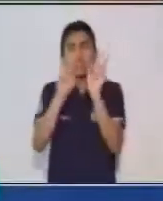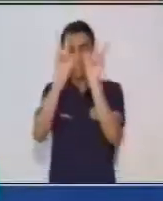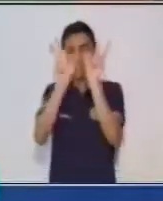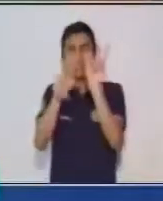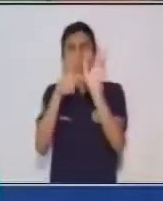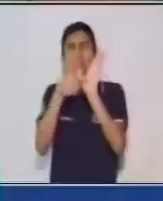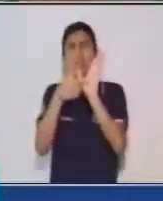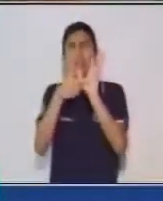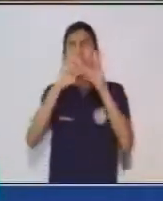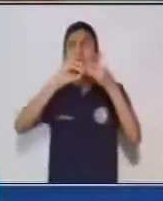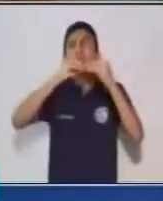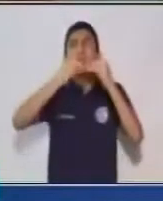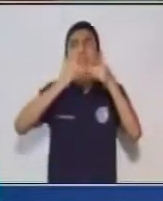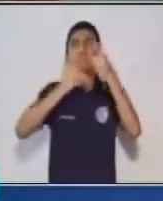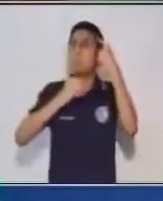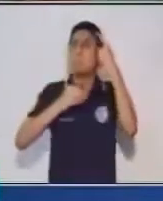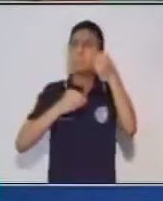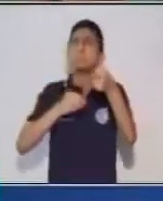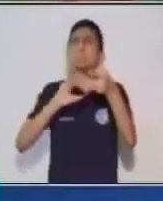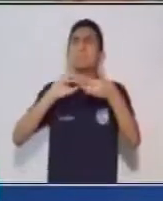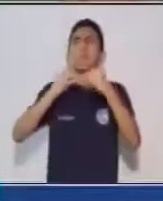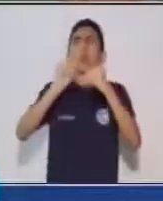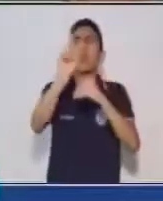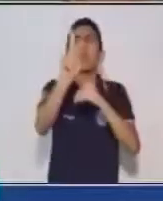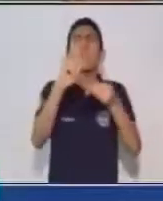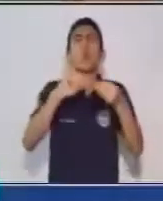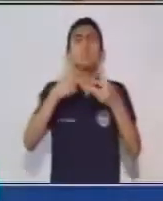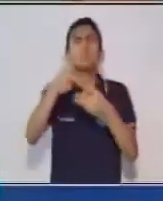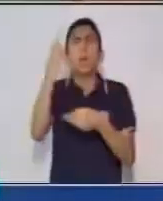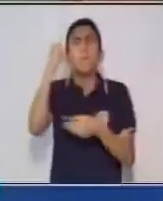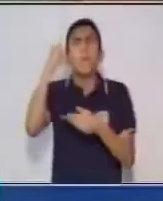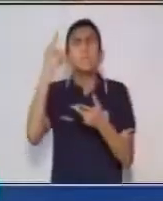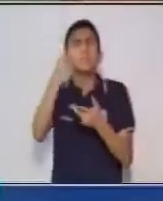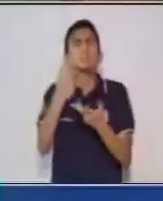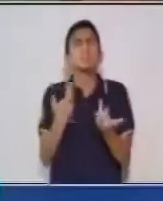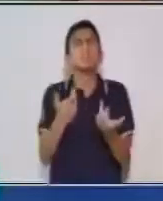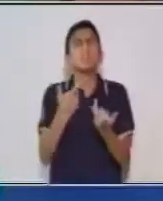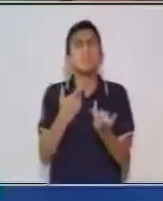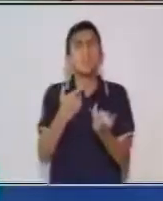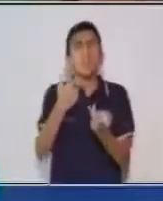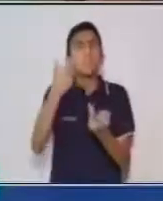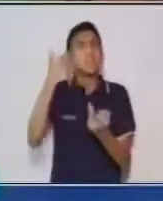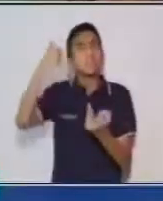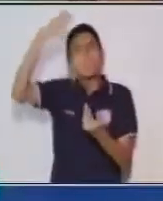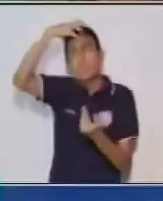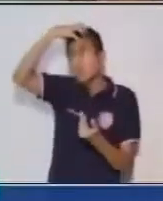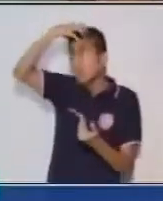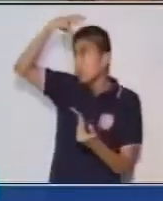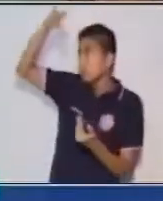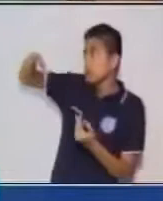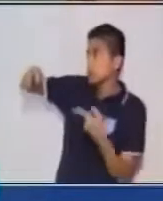con... ¿Qué crees tú que se refiere a esta imagen? Es un cerebro.